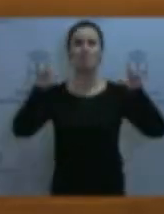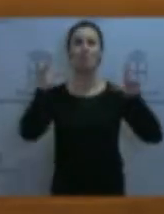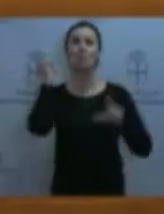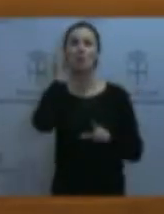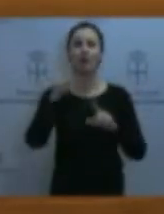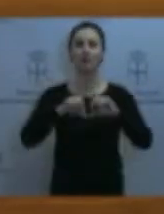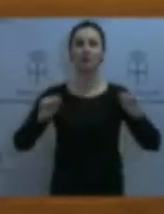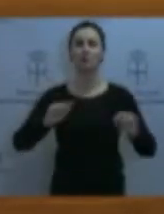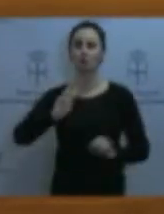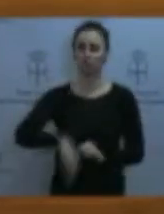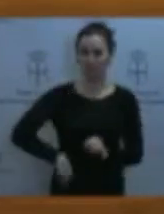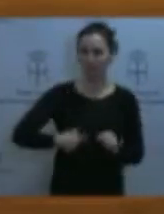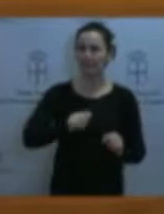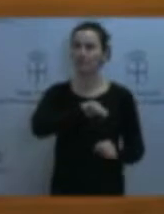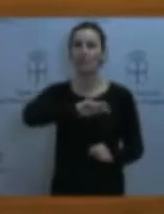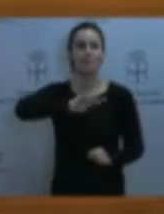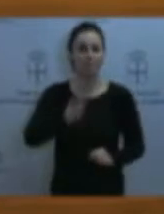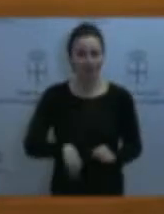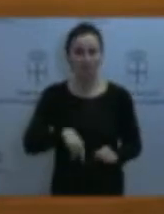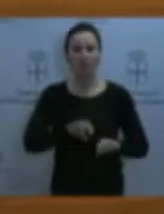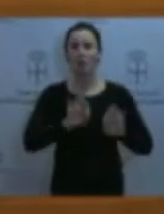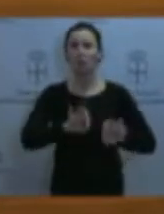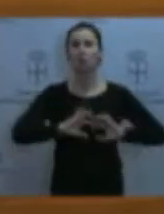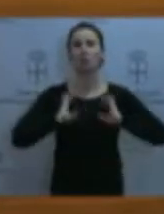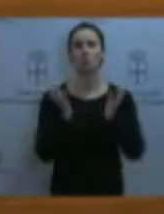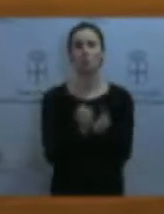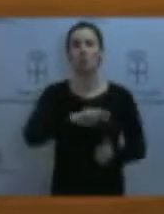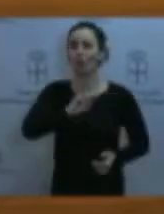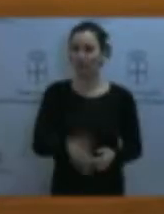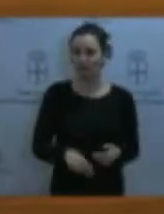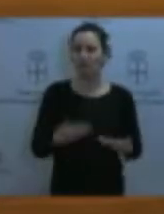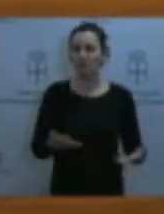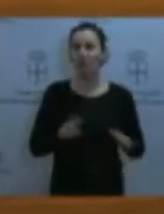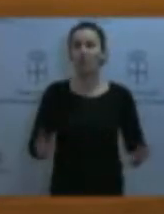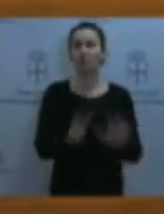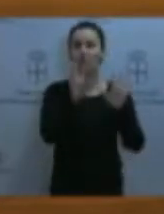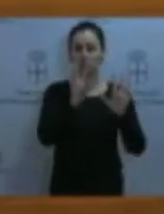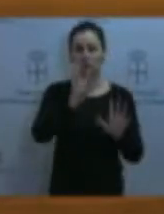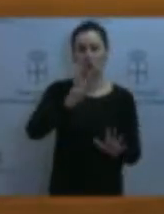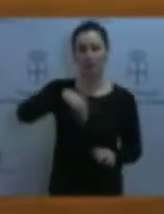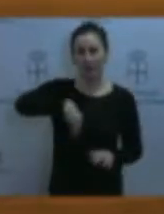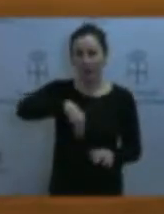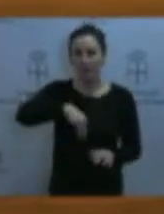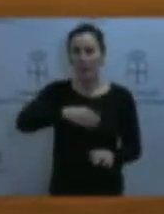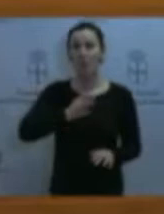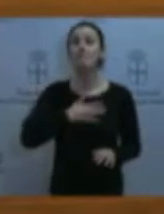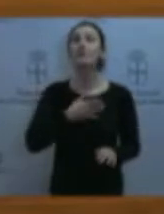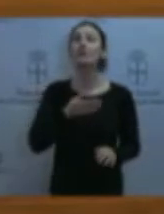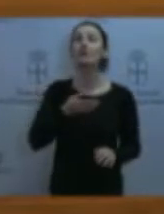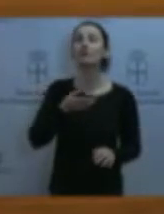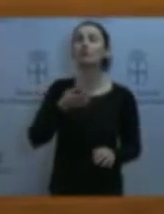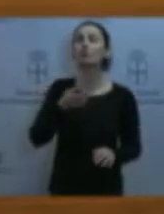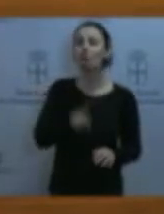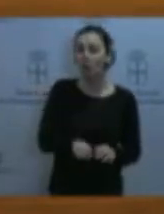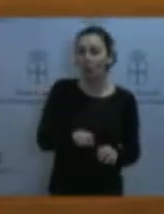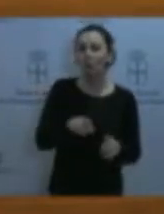del mundo. Movimientos como el 8M, como MeToo, nuevos y viejos colectivos, exigen actuaciones legislativas